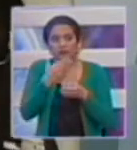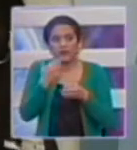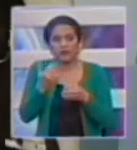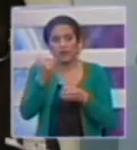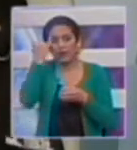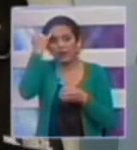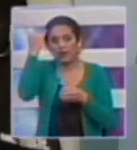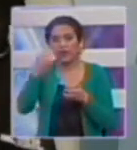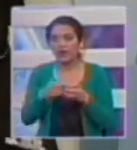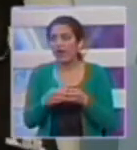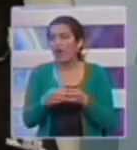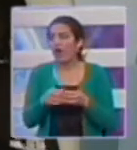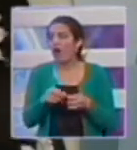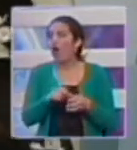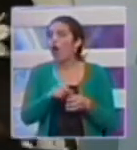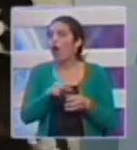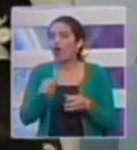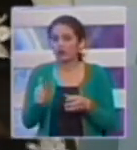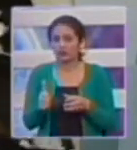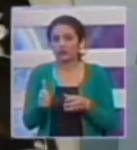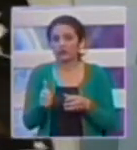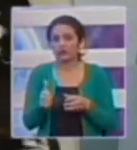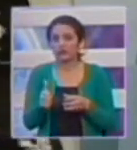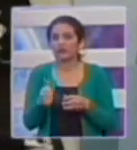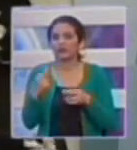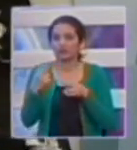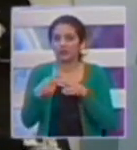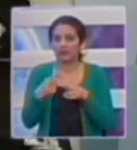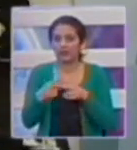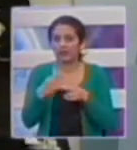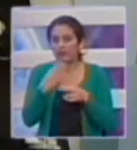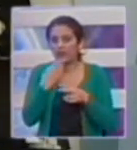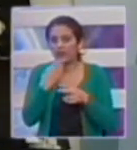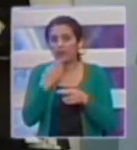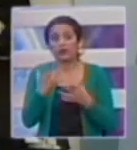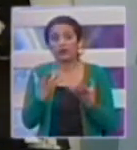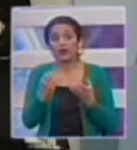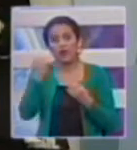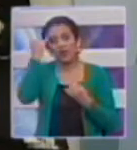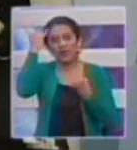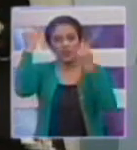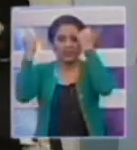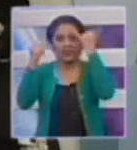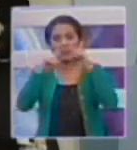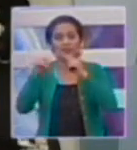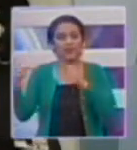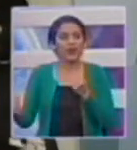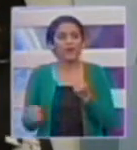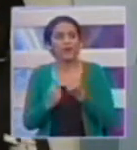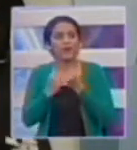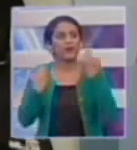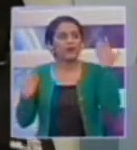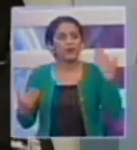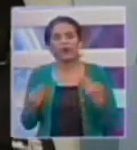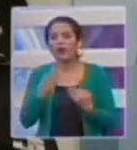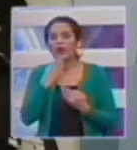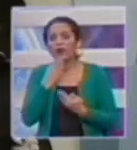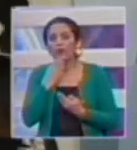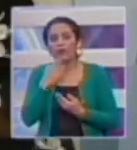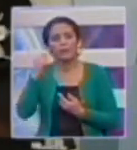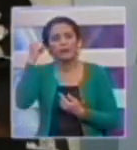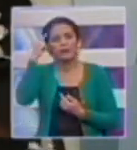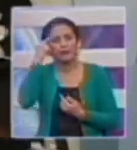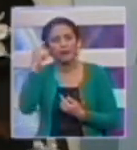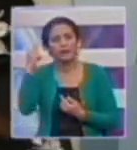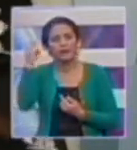ubicada en la centroizquierda, que responda a los principios y a los ideales que nosotros hemos sostenido en la política y consideramos,